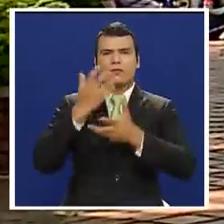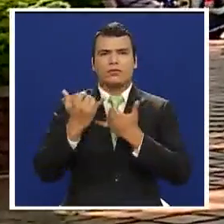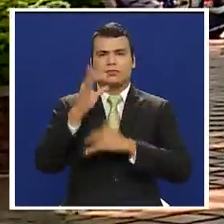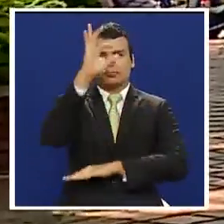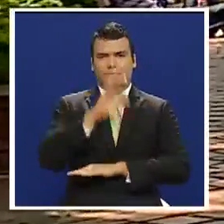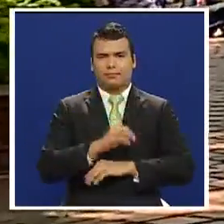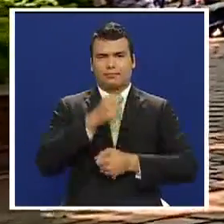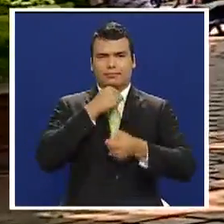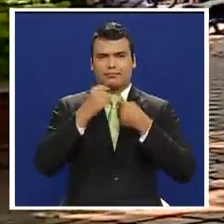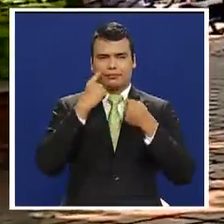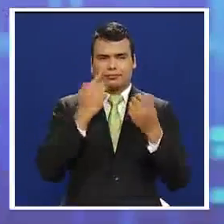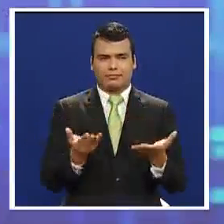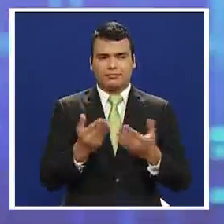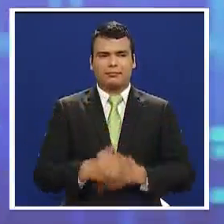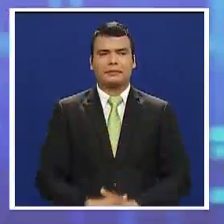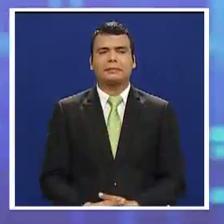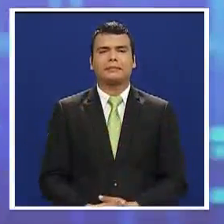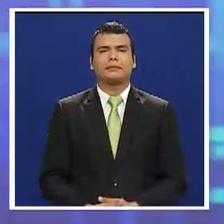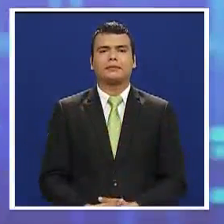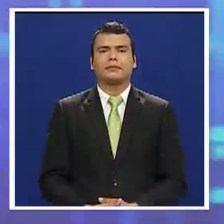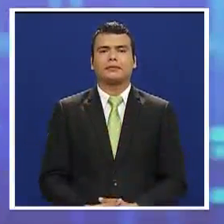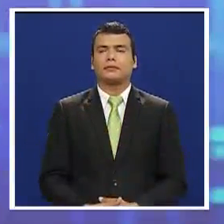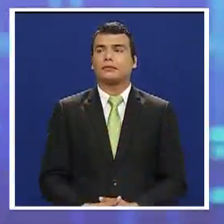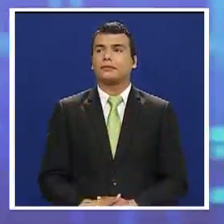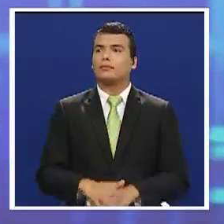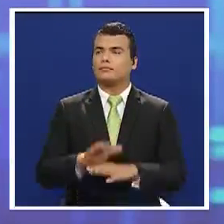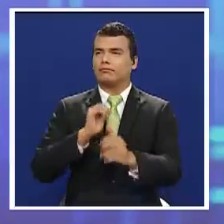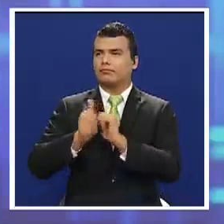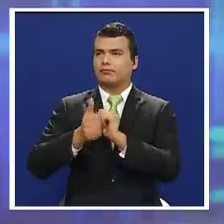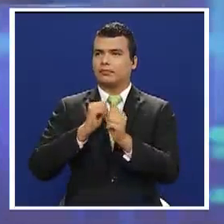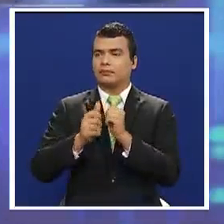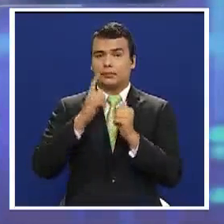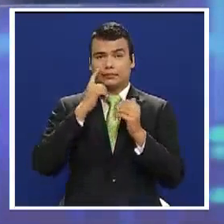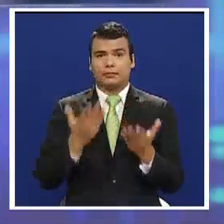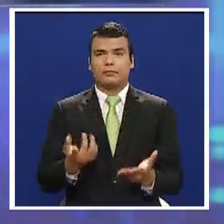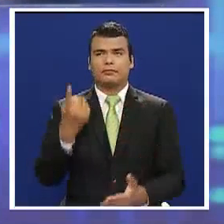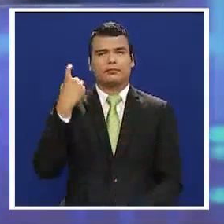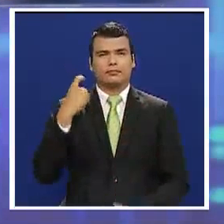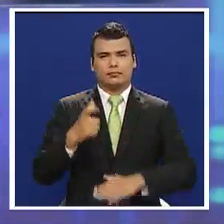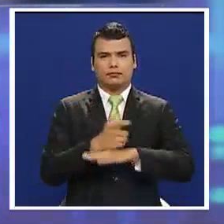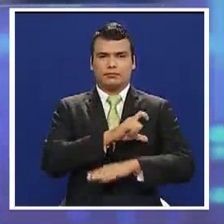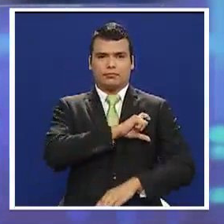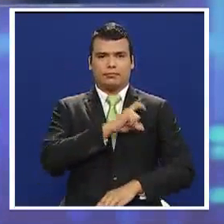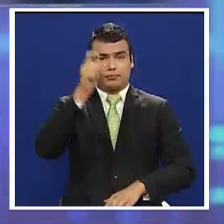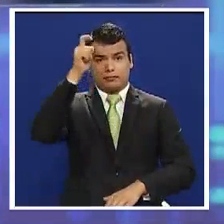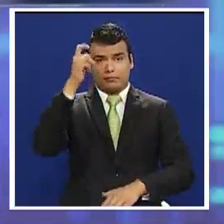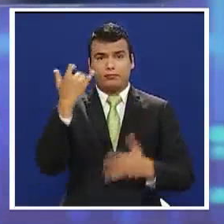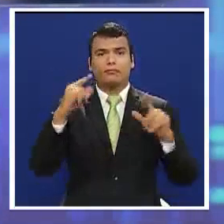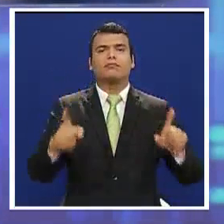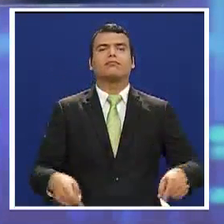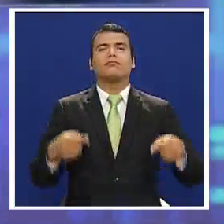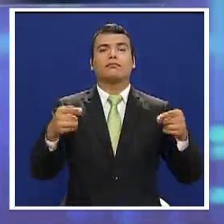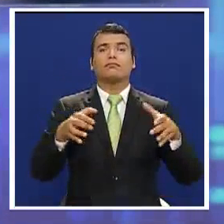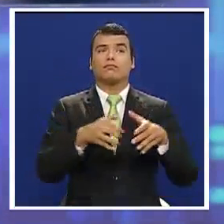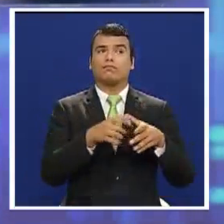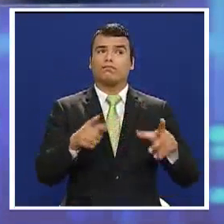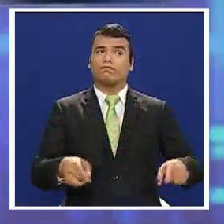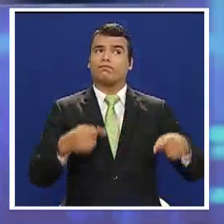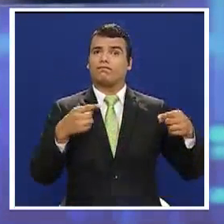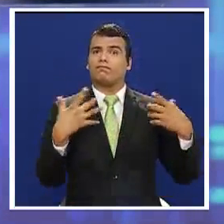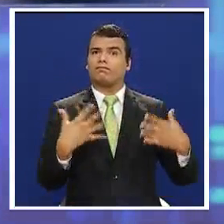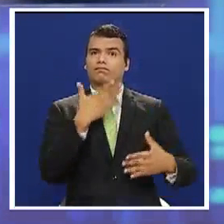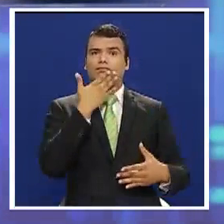le dicen varios de sus ex empleados, tuvo que acostumbrarse a vivir modestamente de una pensión que logró con esfuerzo. Él pide perdón por los errores de su